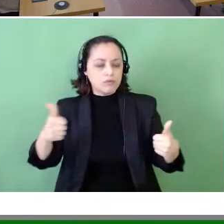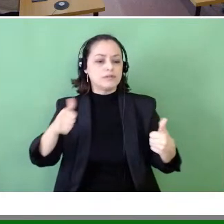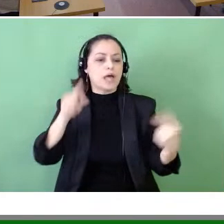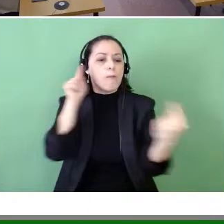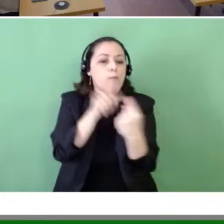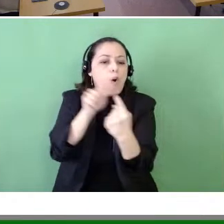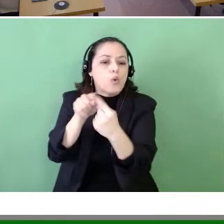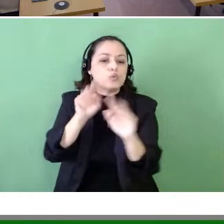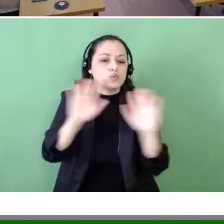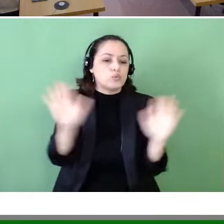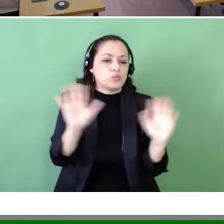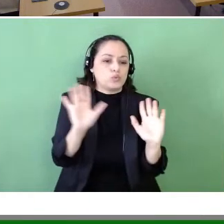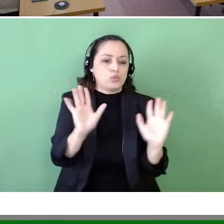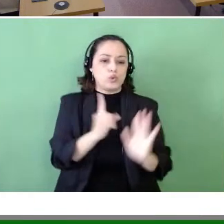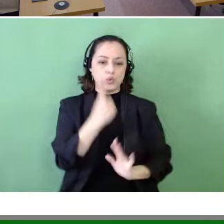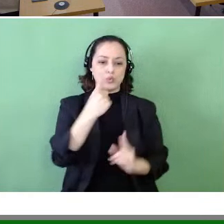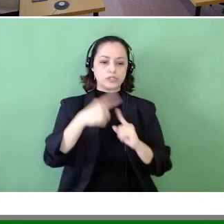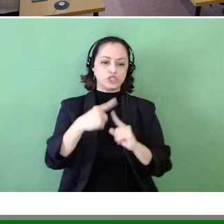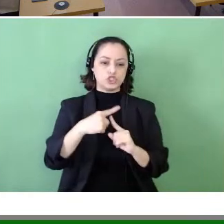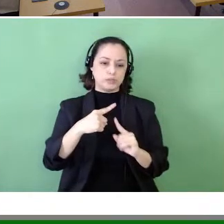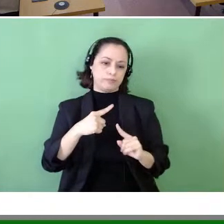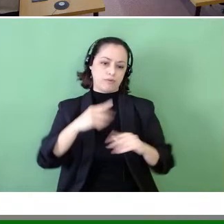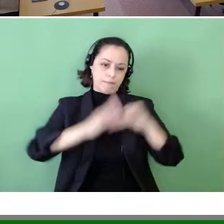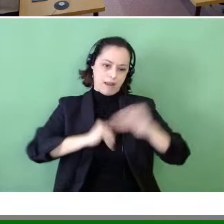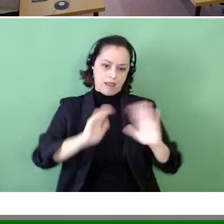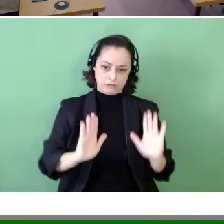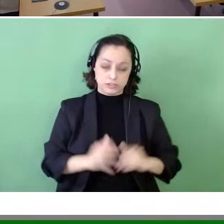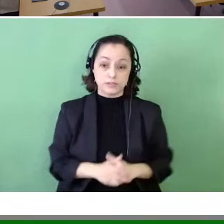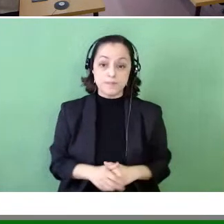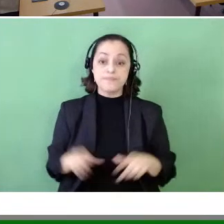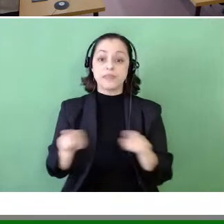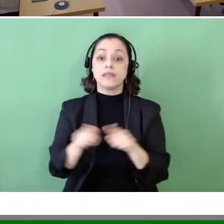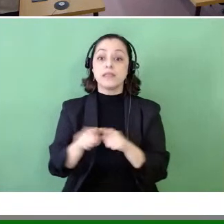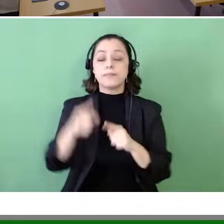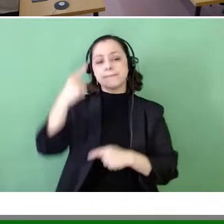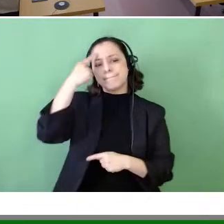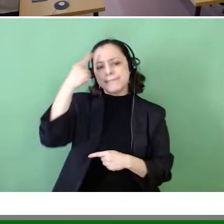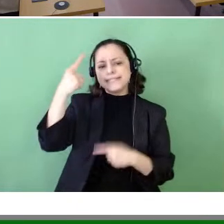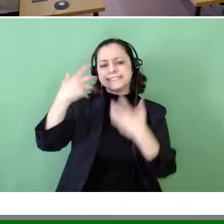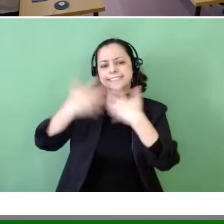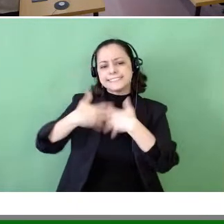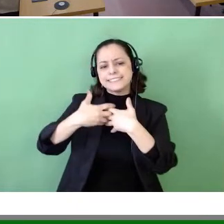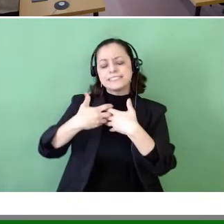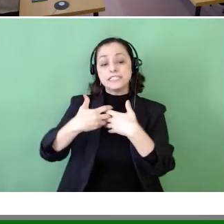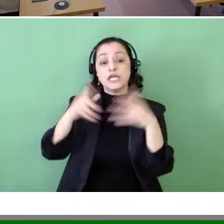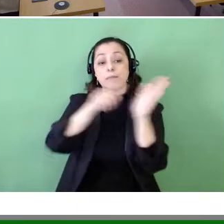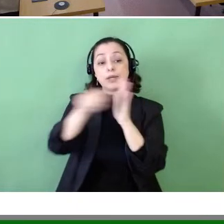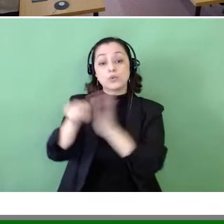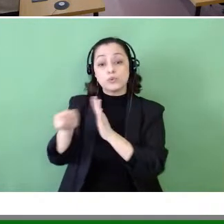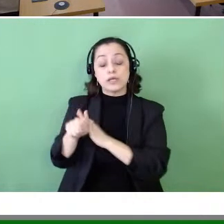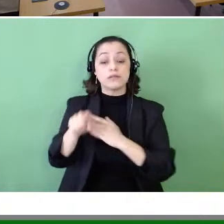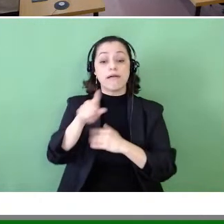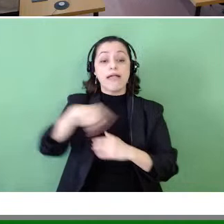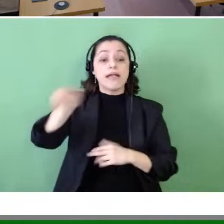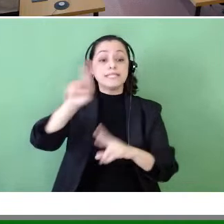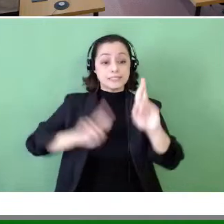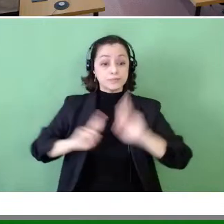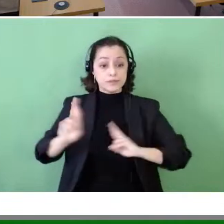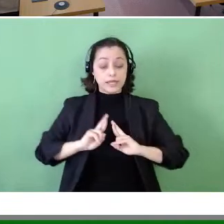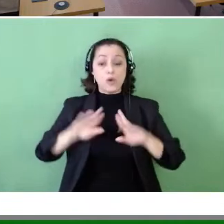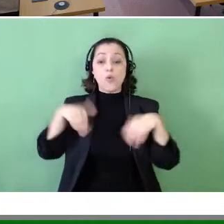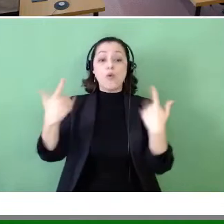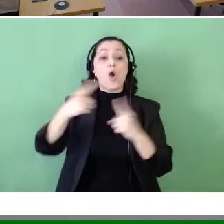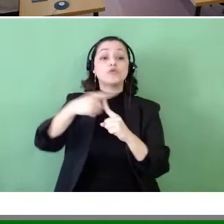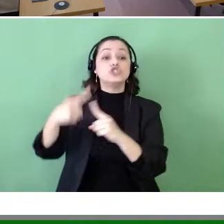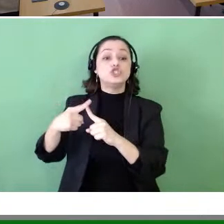Y les preguntamos también qué tipo de contenidos les gustaría de estudiar en un curso específico para